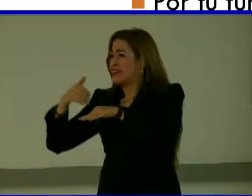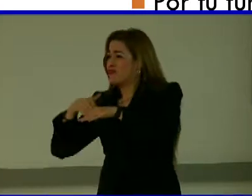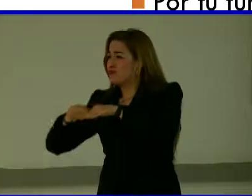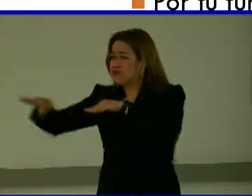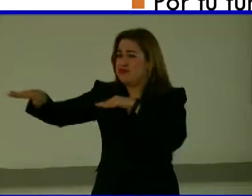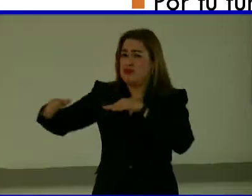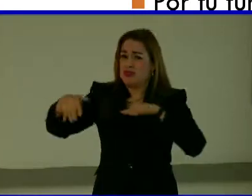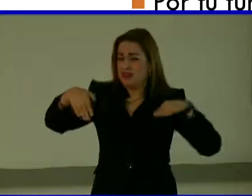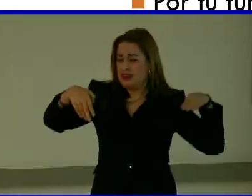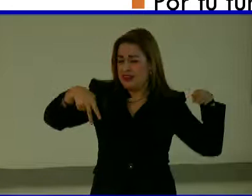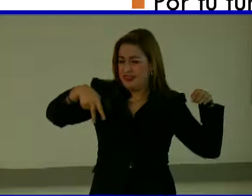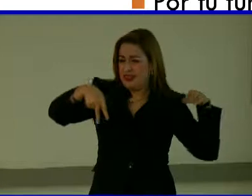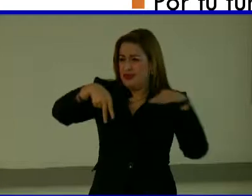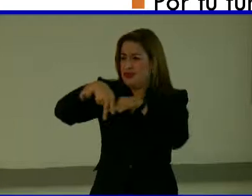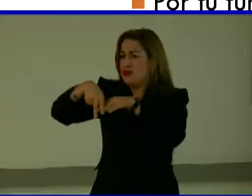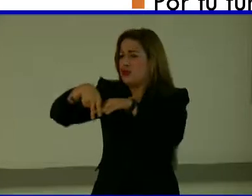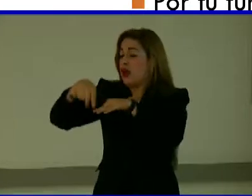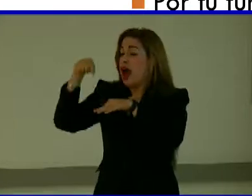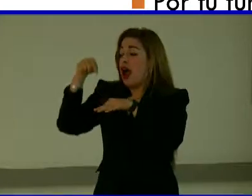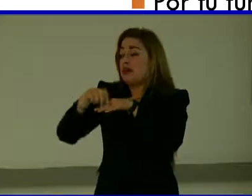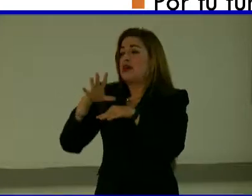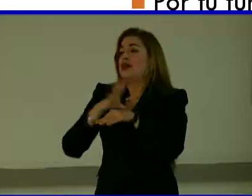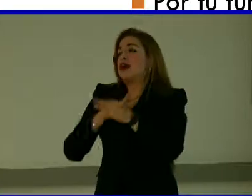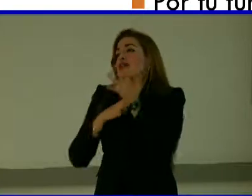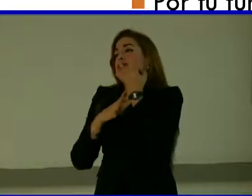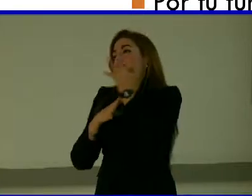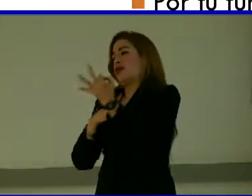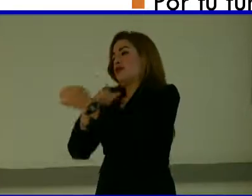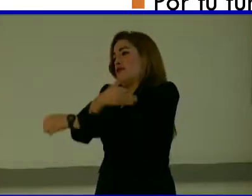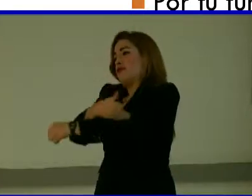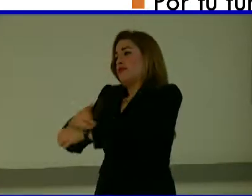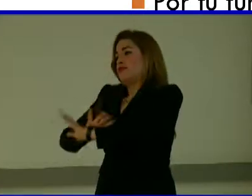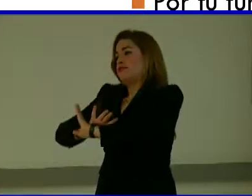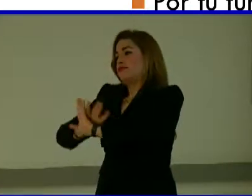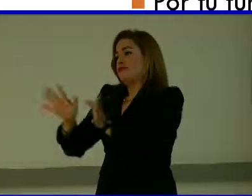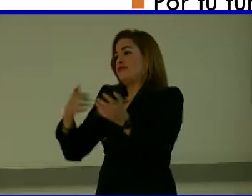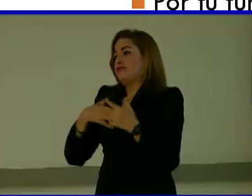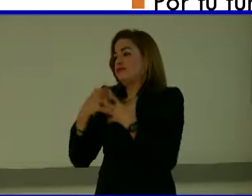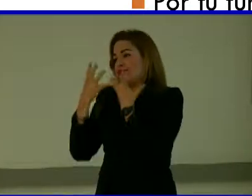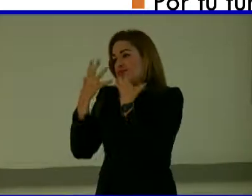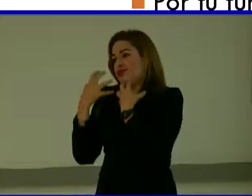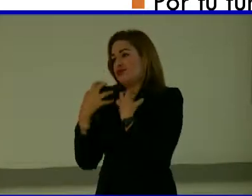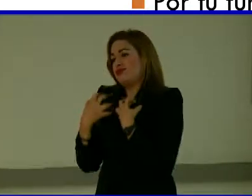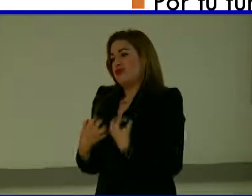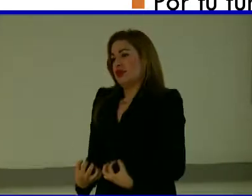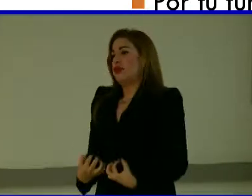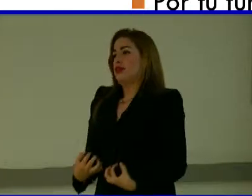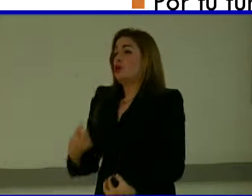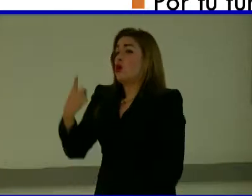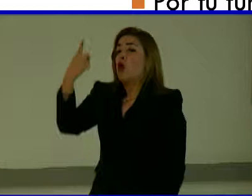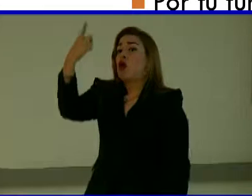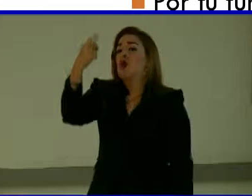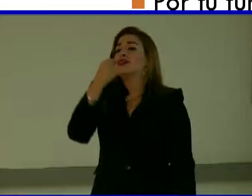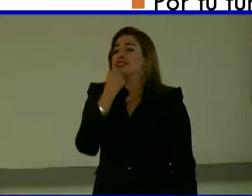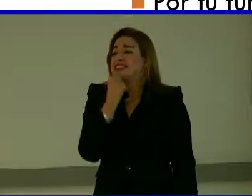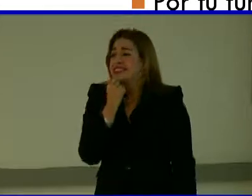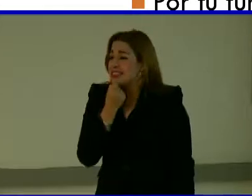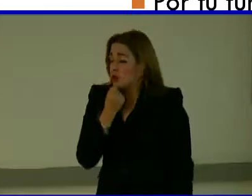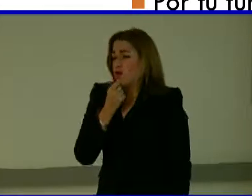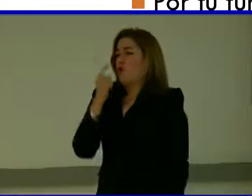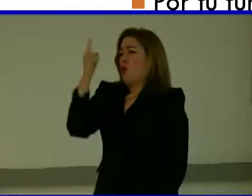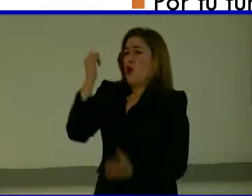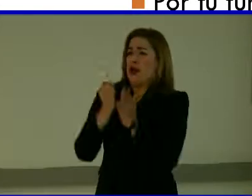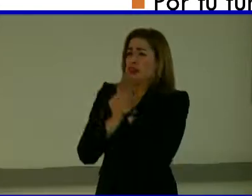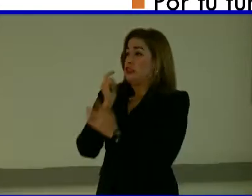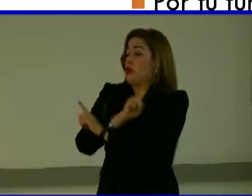Ahí hay 3 familias totalmente devastadas. Un segundo, una decisión que no se pensó. Si